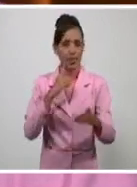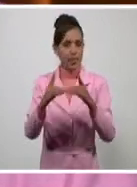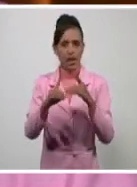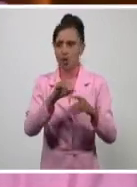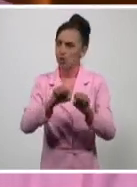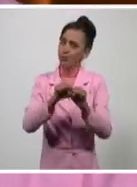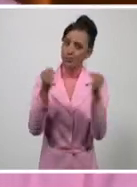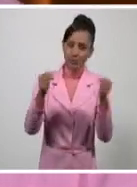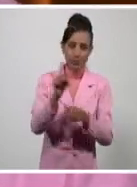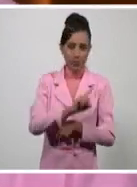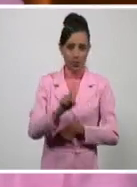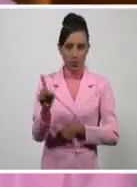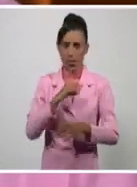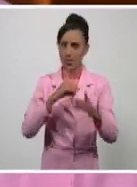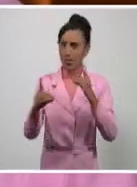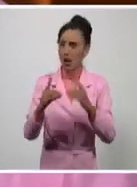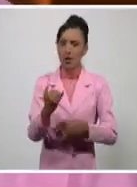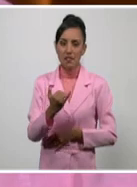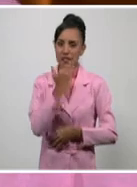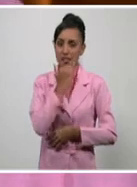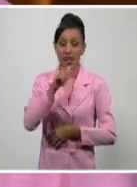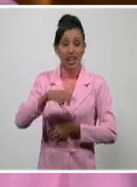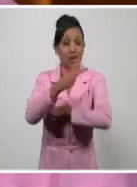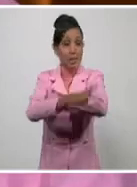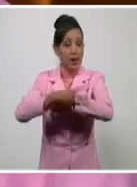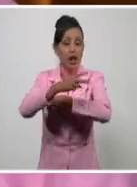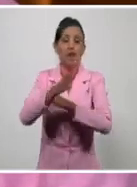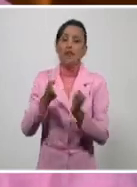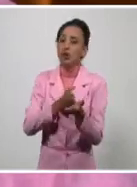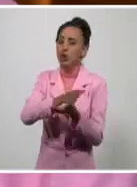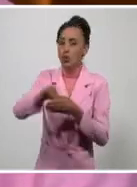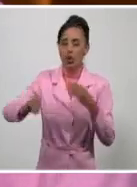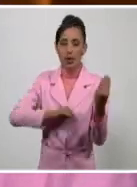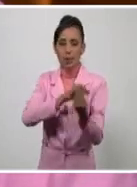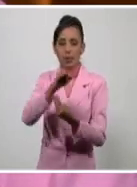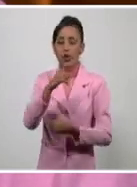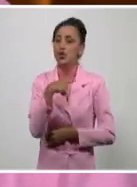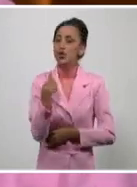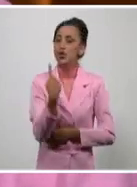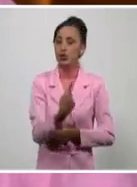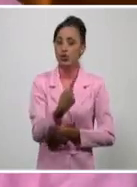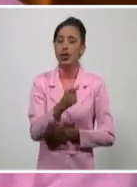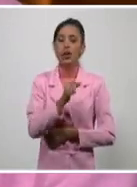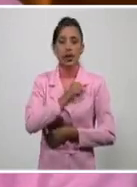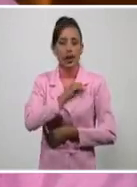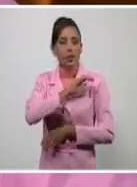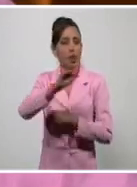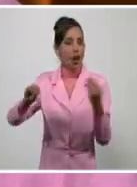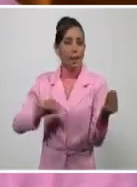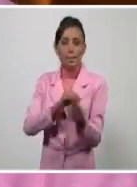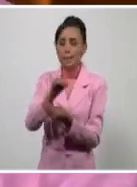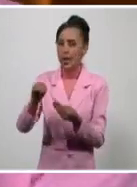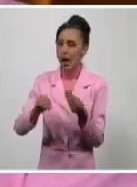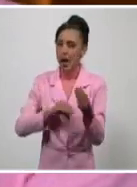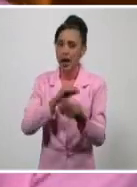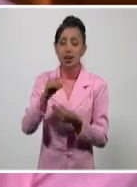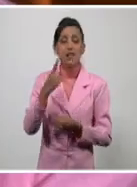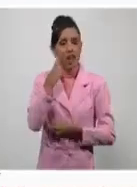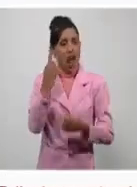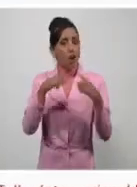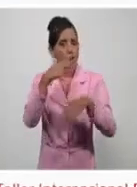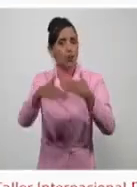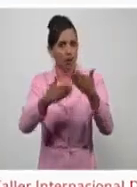romper. Este país va a seguir cambiando. Nosotros queremos seguir cambiando y avanzando y criticar todo lo que tengamos que criticar, pero para